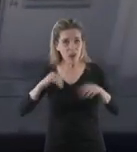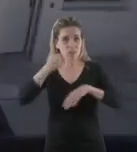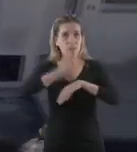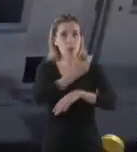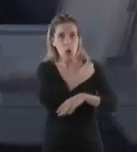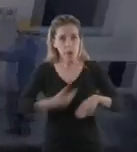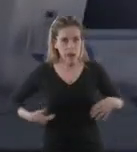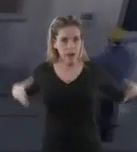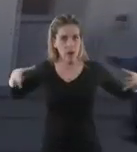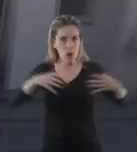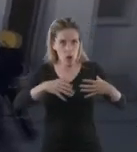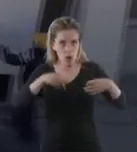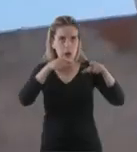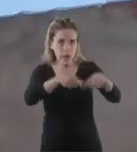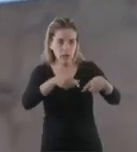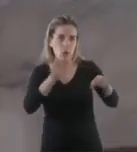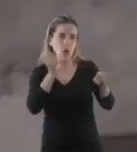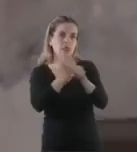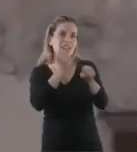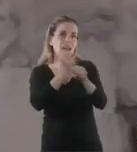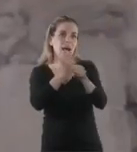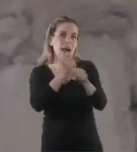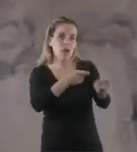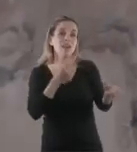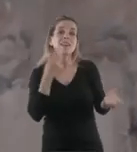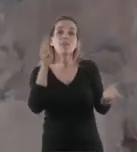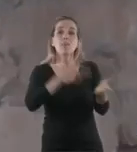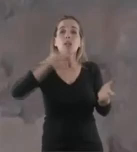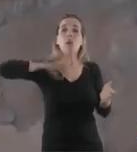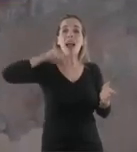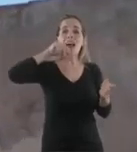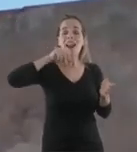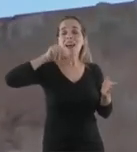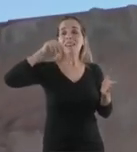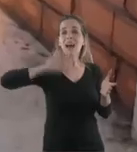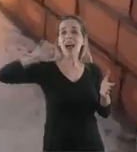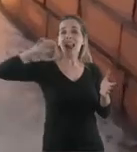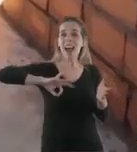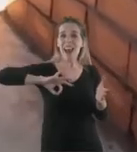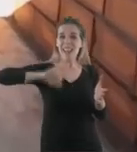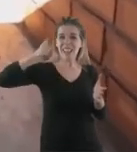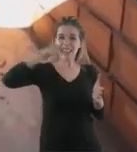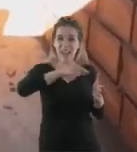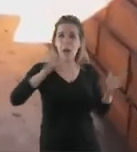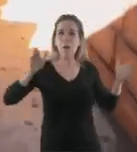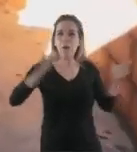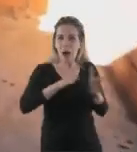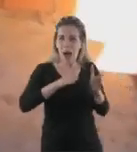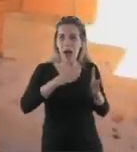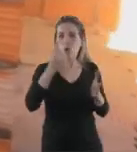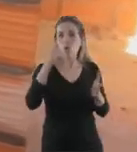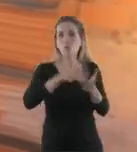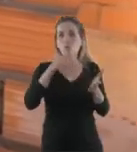bajamos a un millón y medio de trabajadores el impuesto a las ganancias para recuperar el poder de compra no sólo